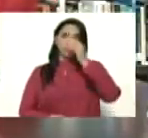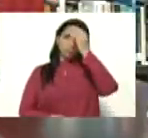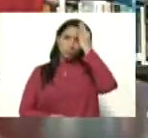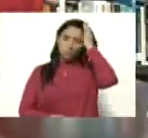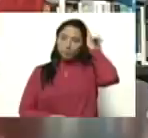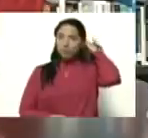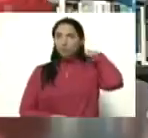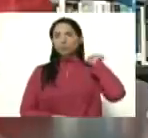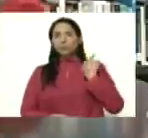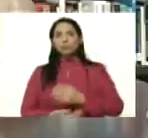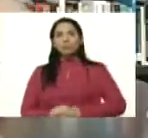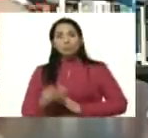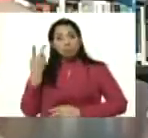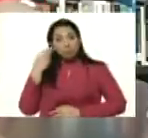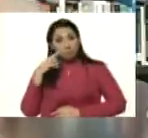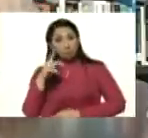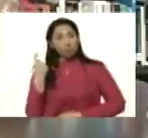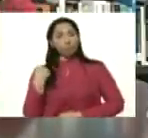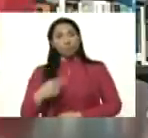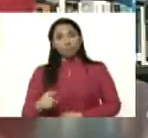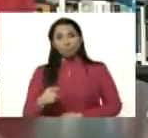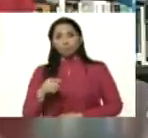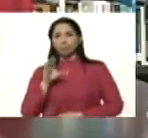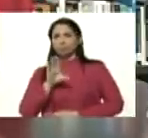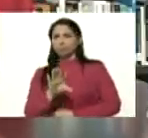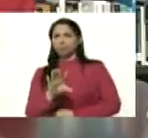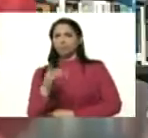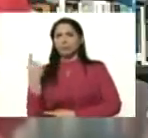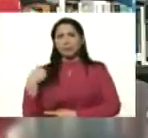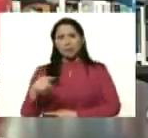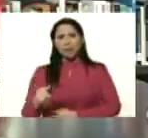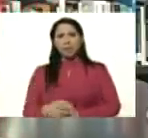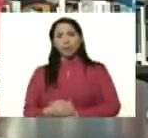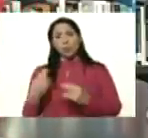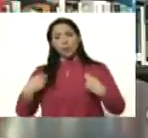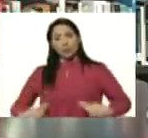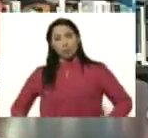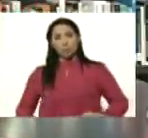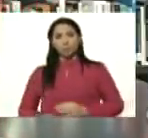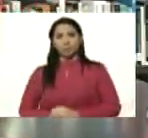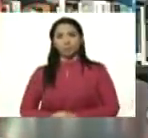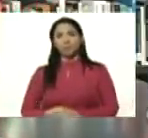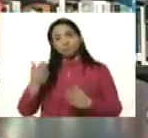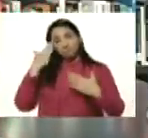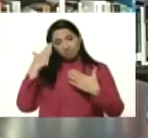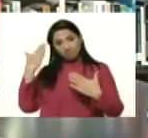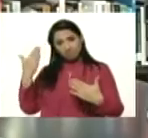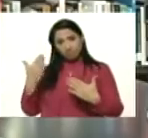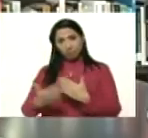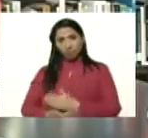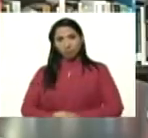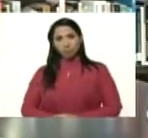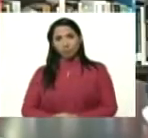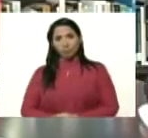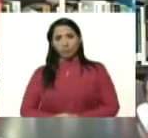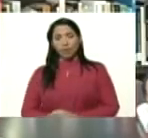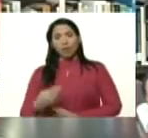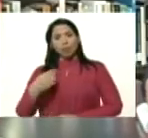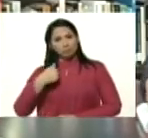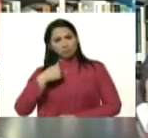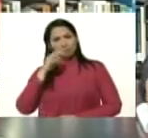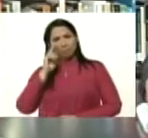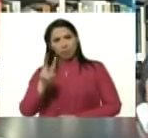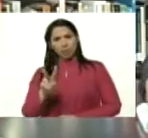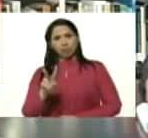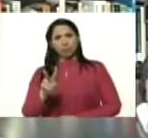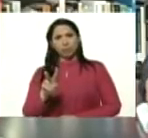por tener patria, por tener humanidad. Bueno, un saludo. Ahí estoy viendo